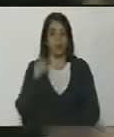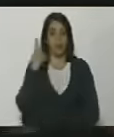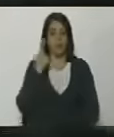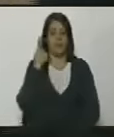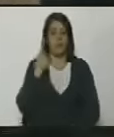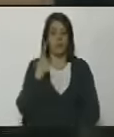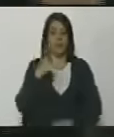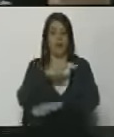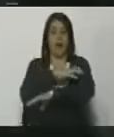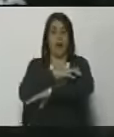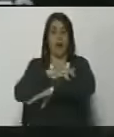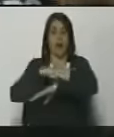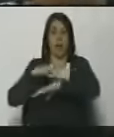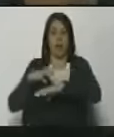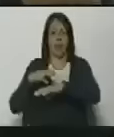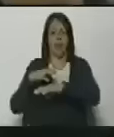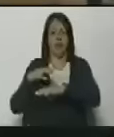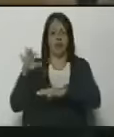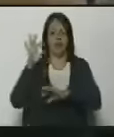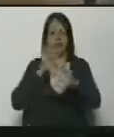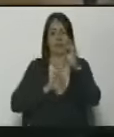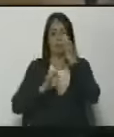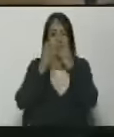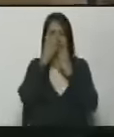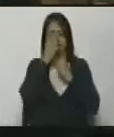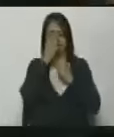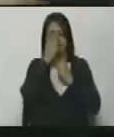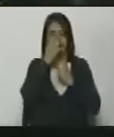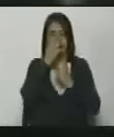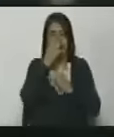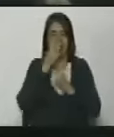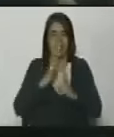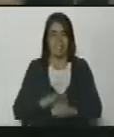Solamente dejar pasar al gato, si es el que me da alergia.